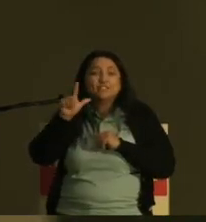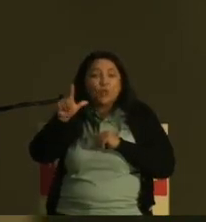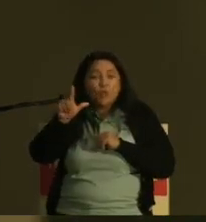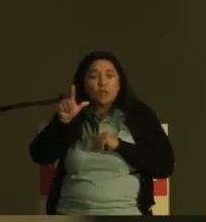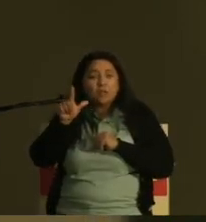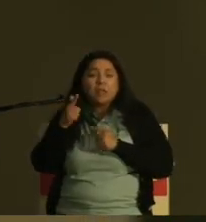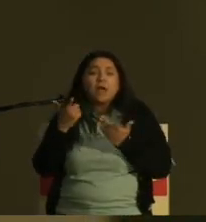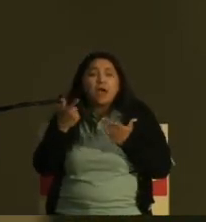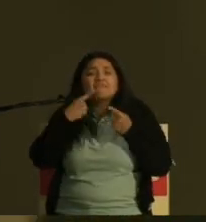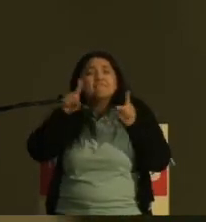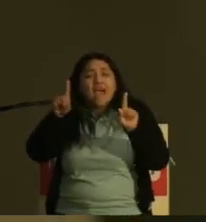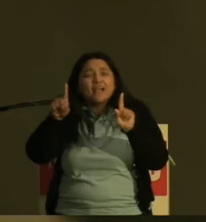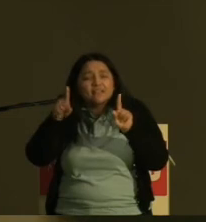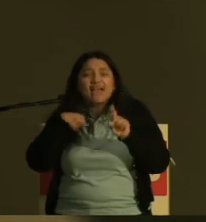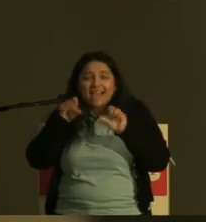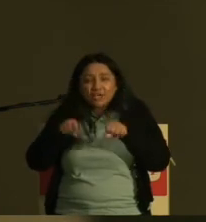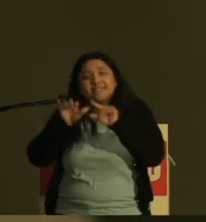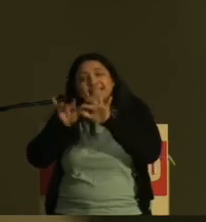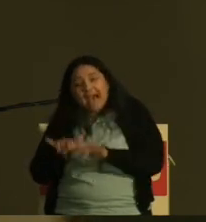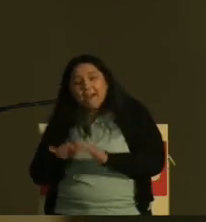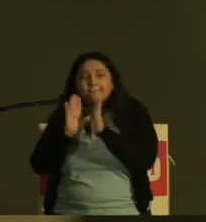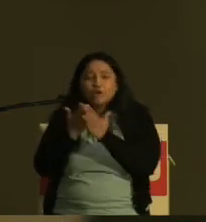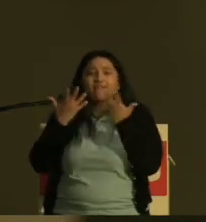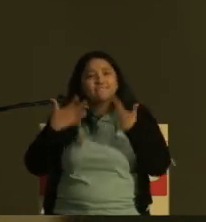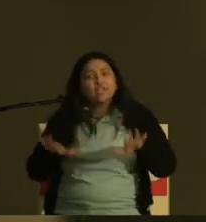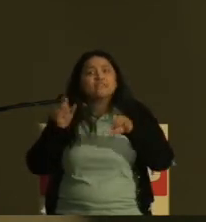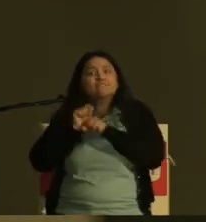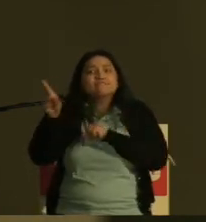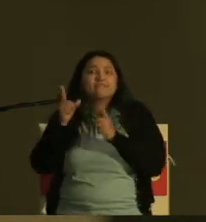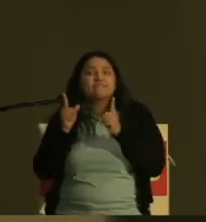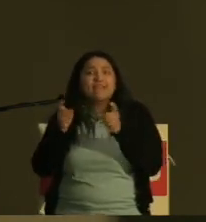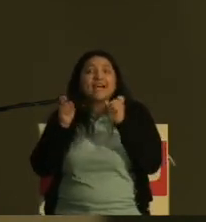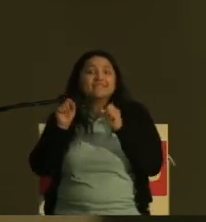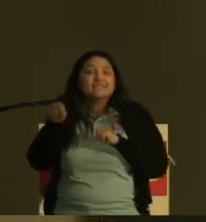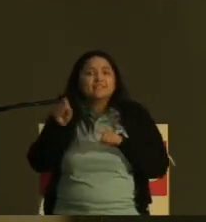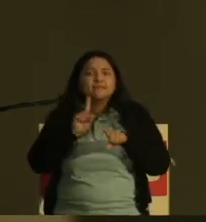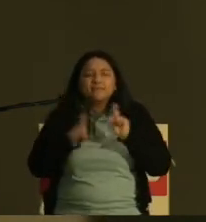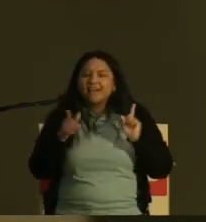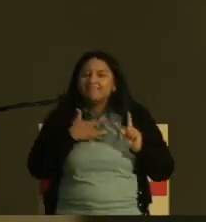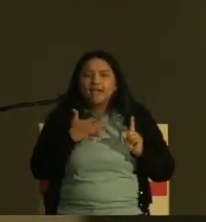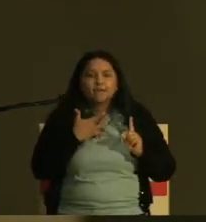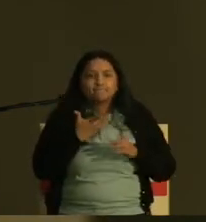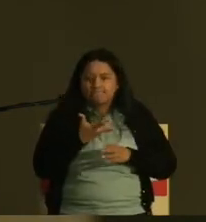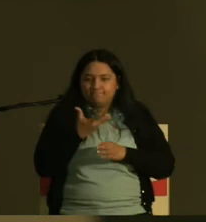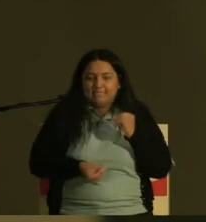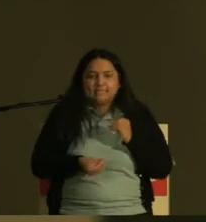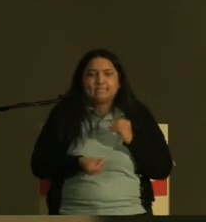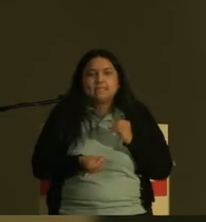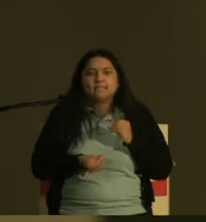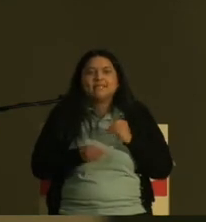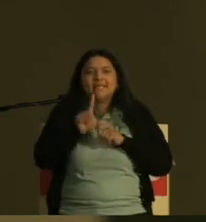más libros, pude acabar los libros, etc. Pero también advertí que ser efectivo no tiene ningún valor